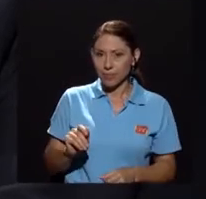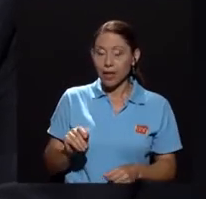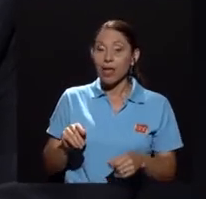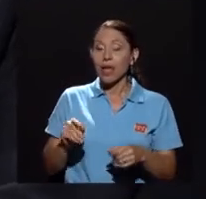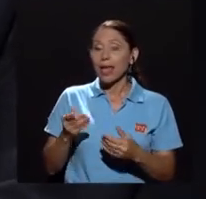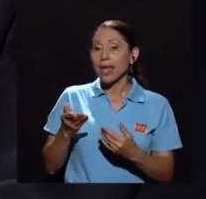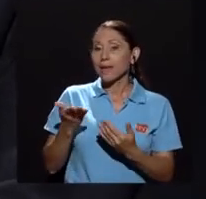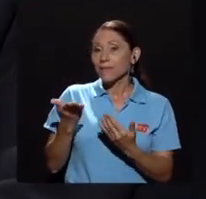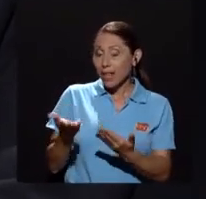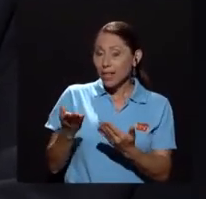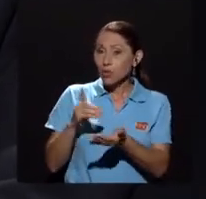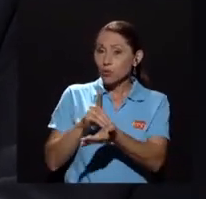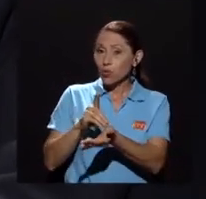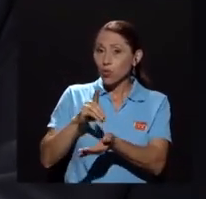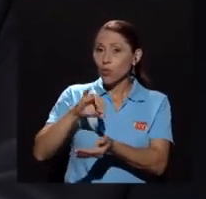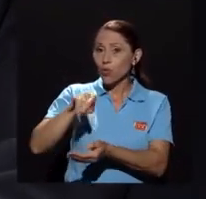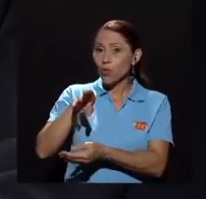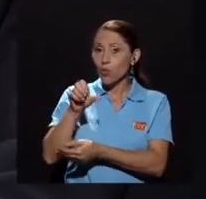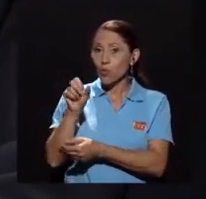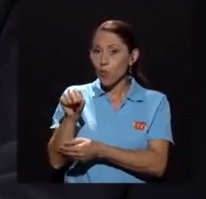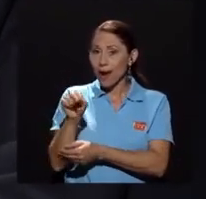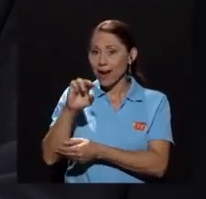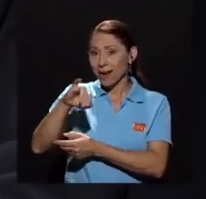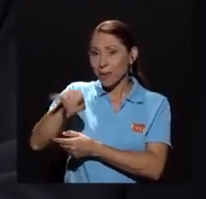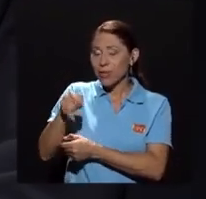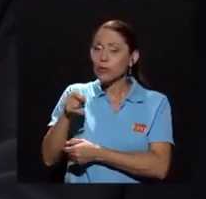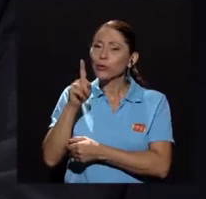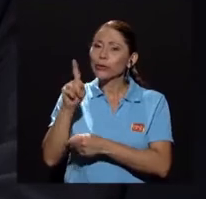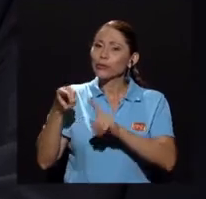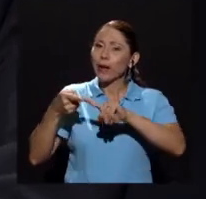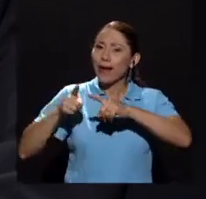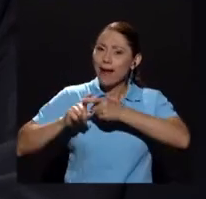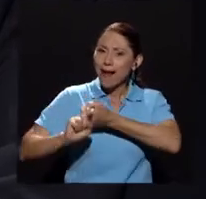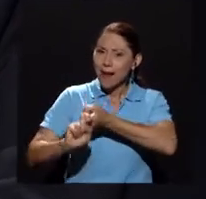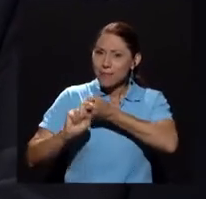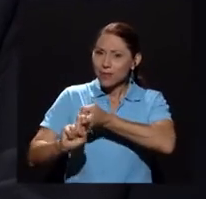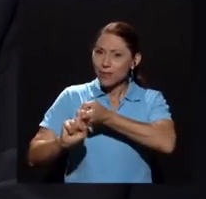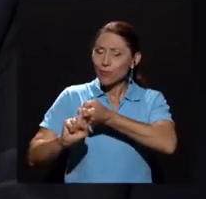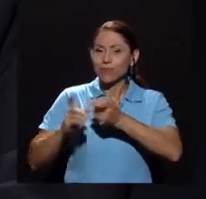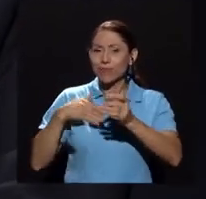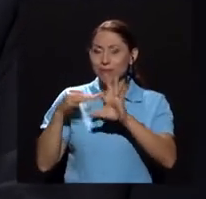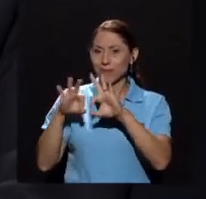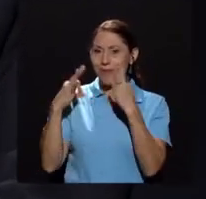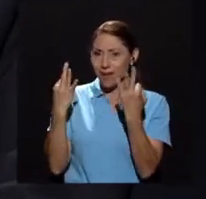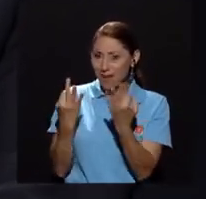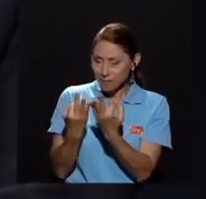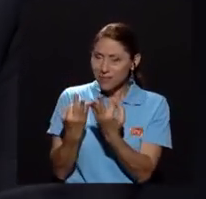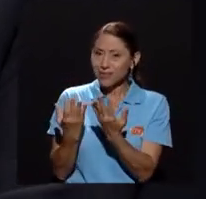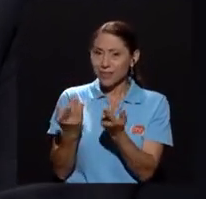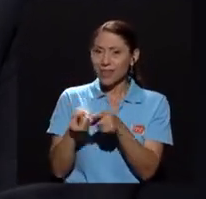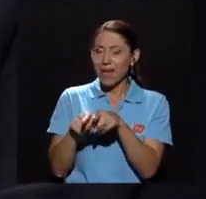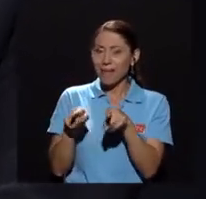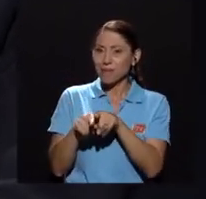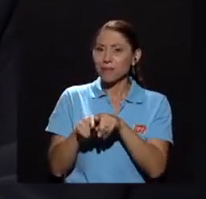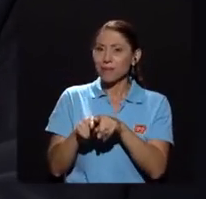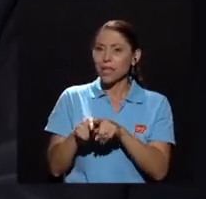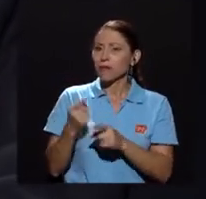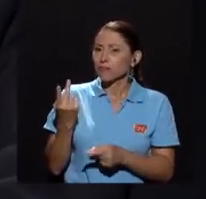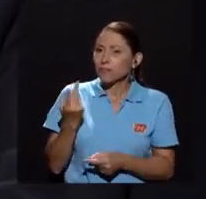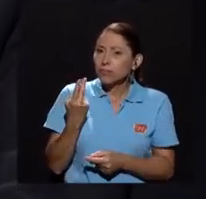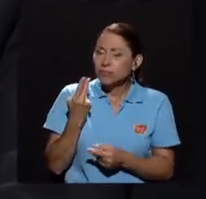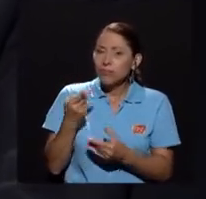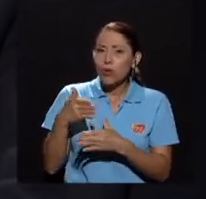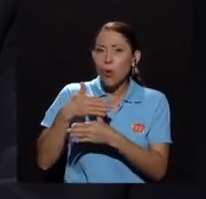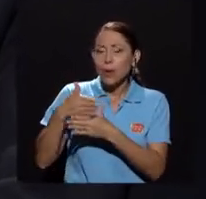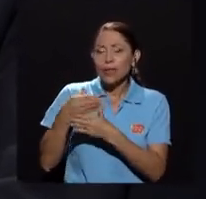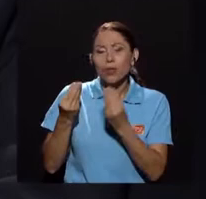un gran amigo un gran amigo de la familia y por supuesto hemos compartido muchísimo de